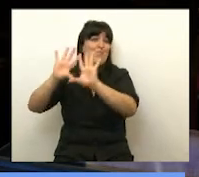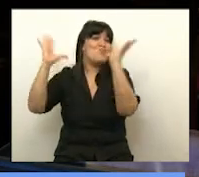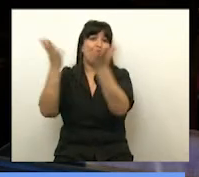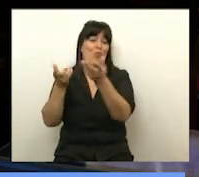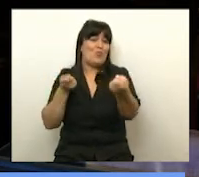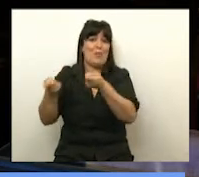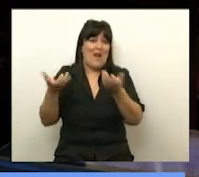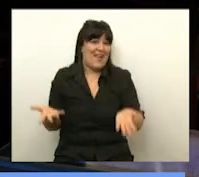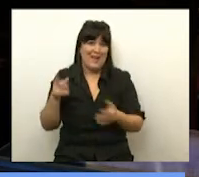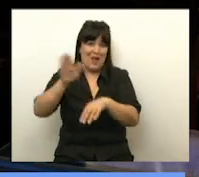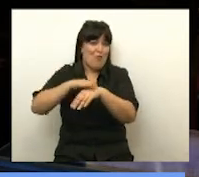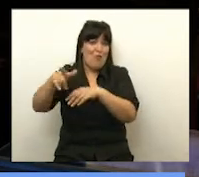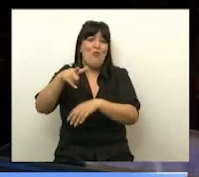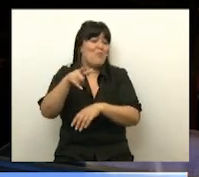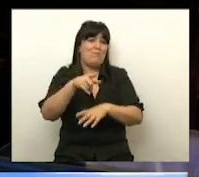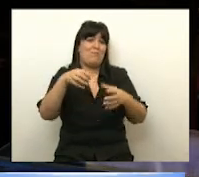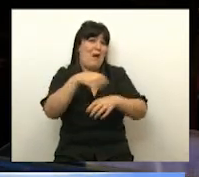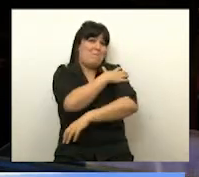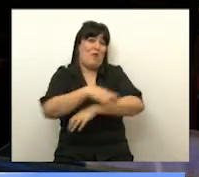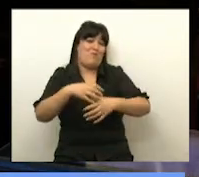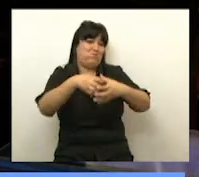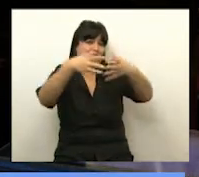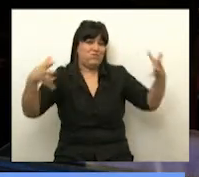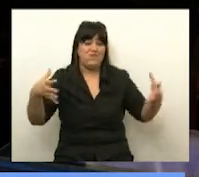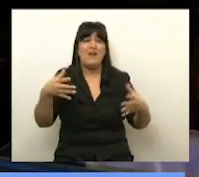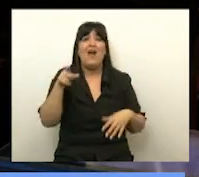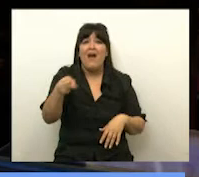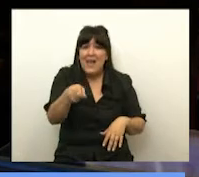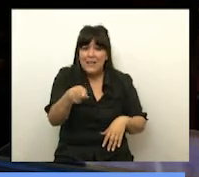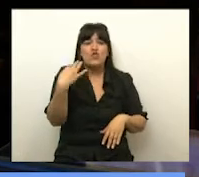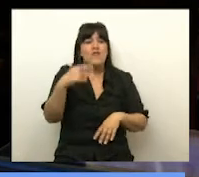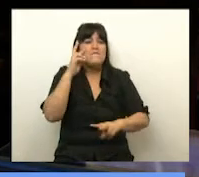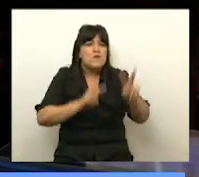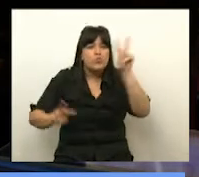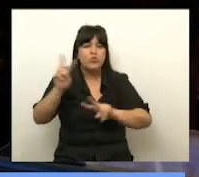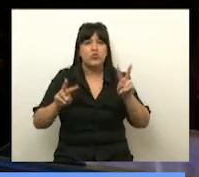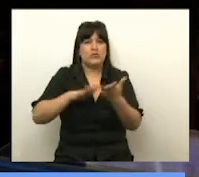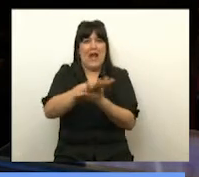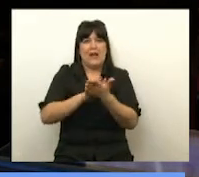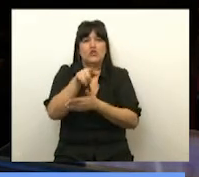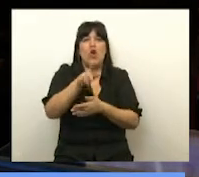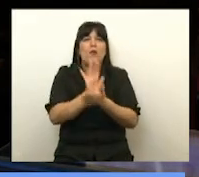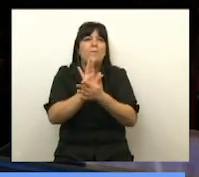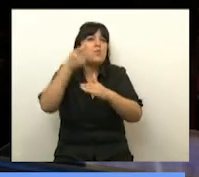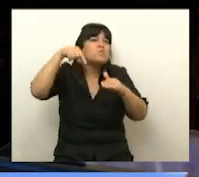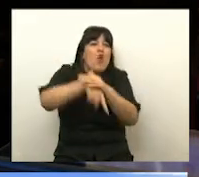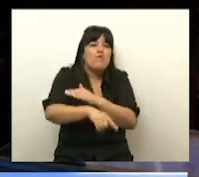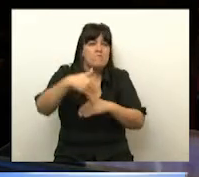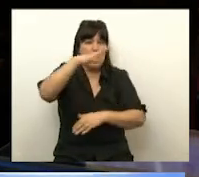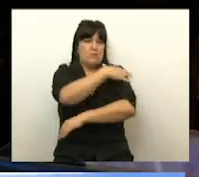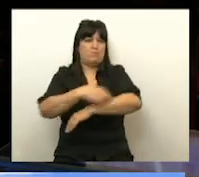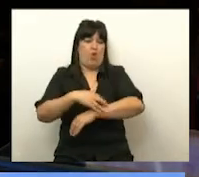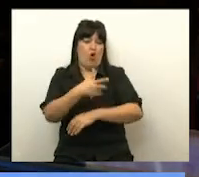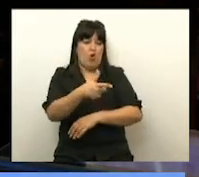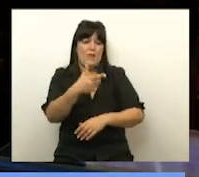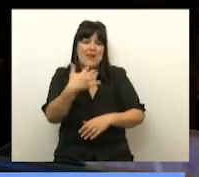podemos mirar esto y no podemos encontrar en algún momento cómo resolver esta cuestión que es mucho más profunda que un presupuesto, que lo